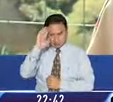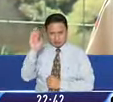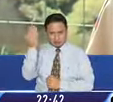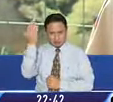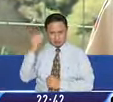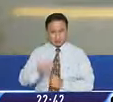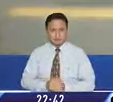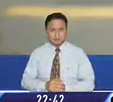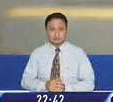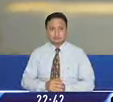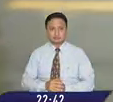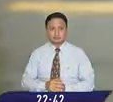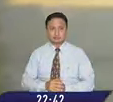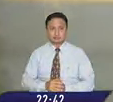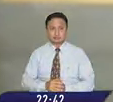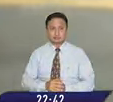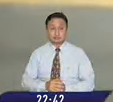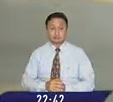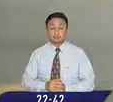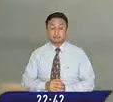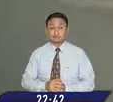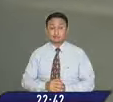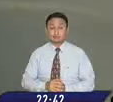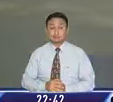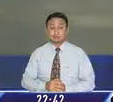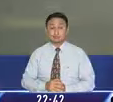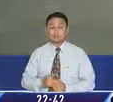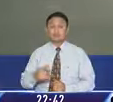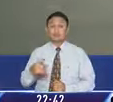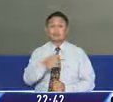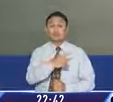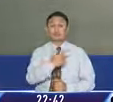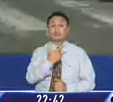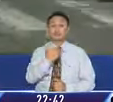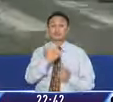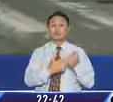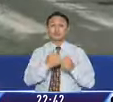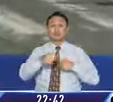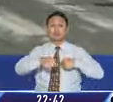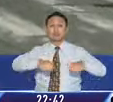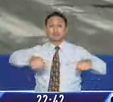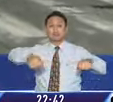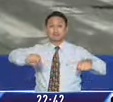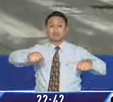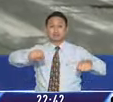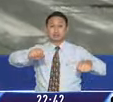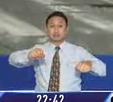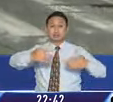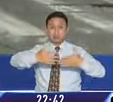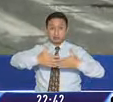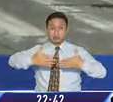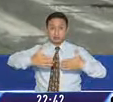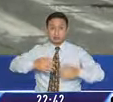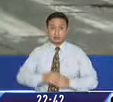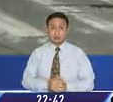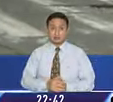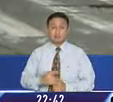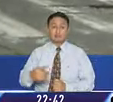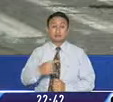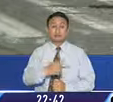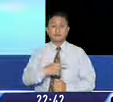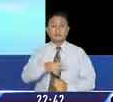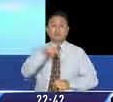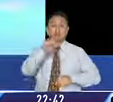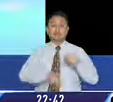atentar contra su vida. Para rematar el drama, tuvo un percance de tránsito, que la motocicleta, su herramienta de trabajo, está